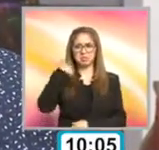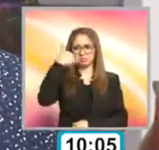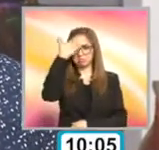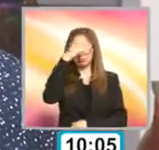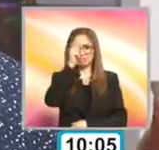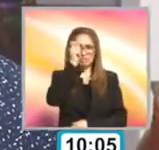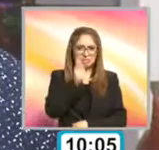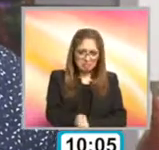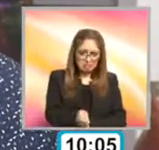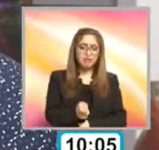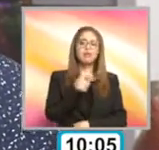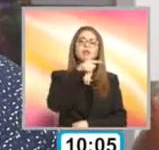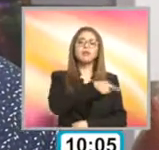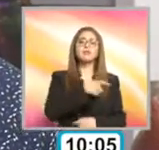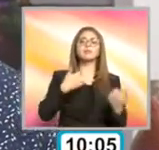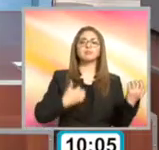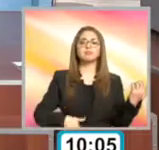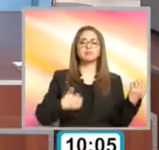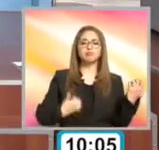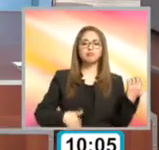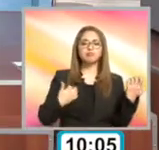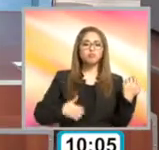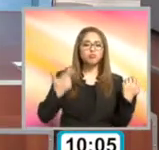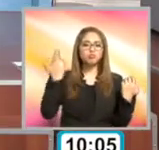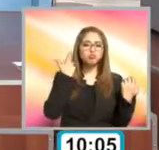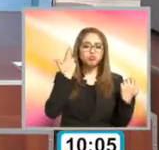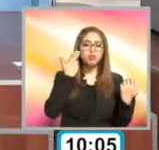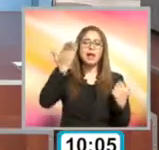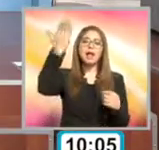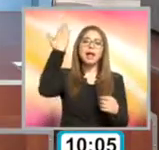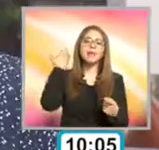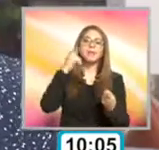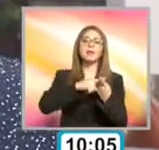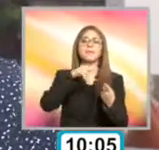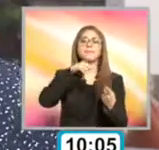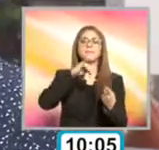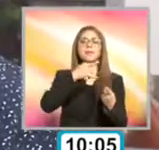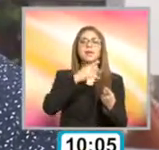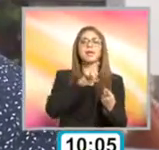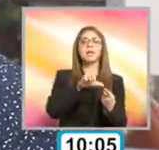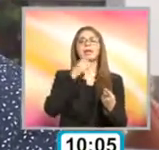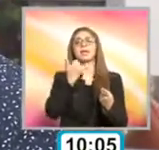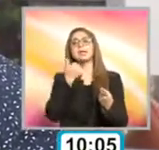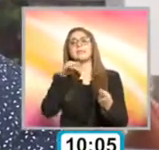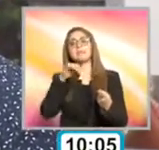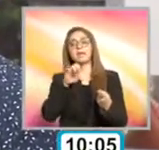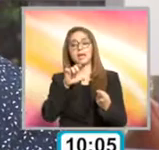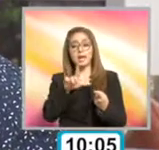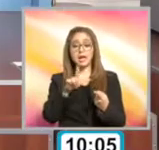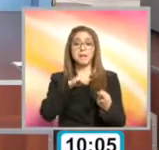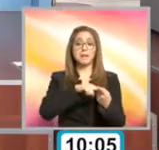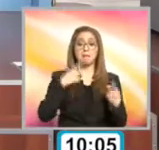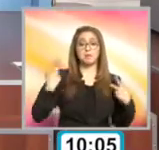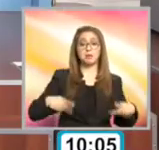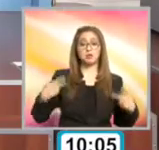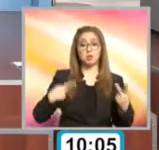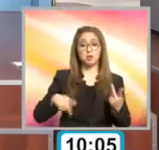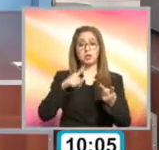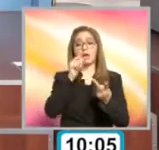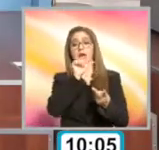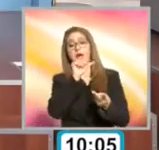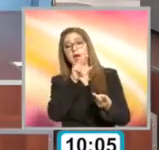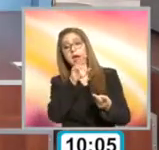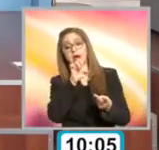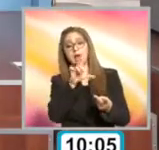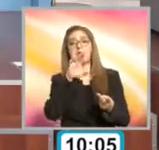saben, es de guitarrita, ¿no? Como lo hacía Miguel y Miguel, como lo hacían grandes de esa época, como Ariel Camacho,